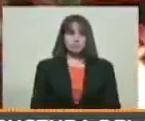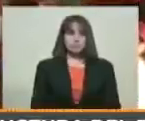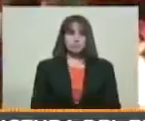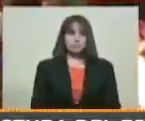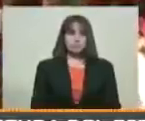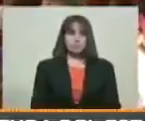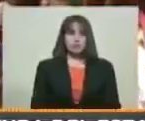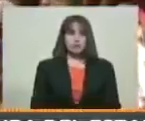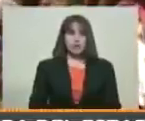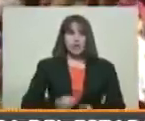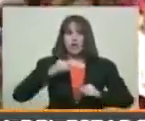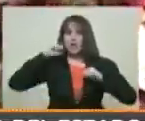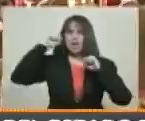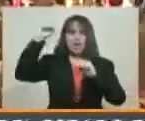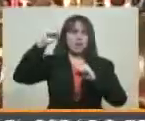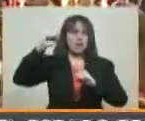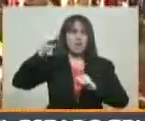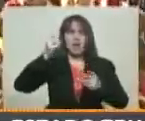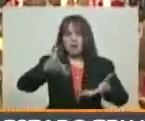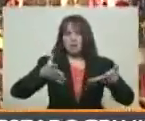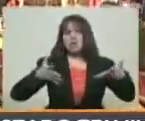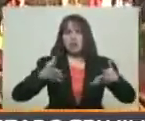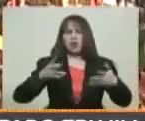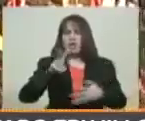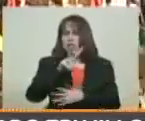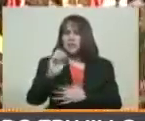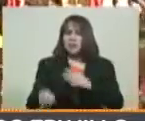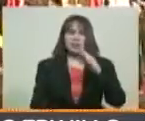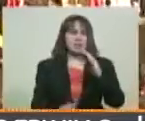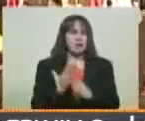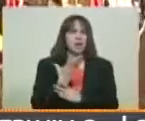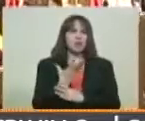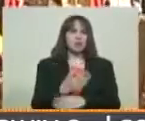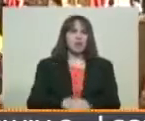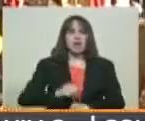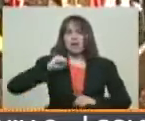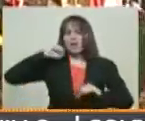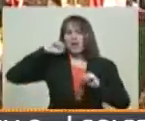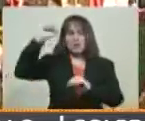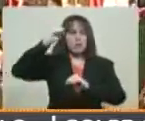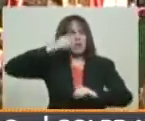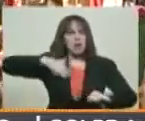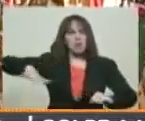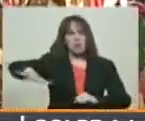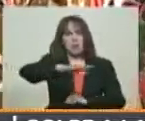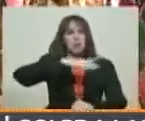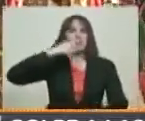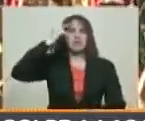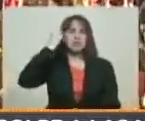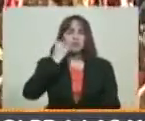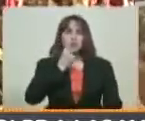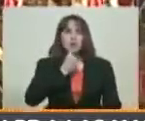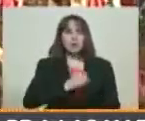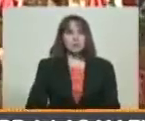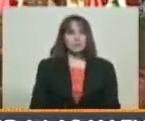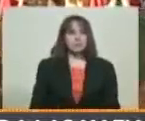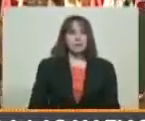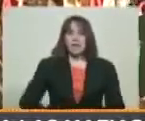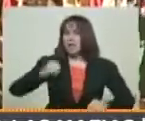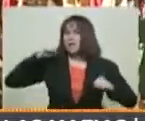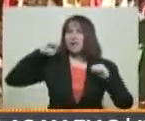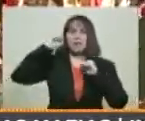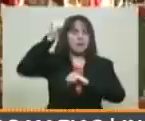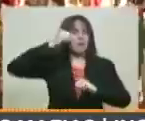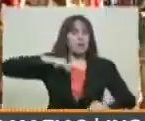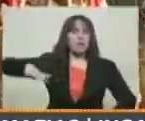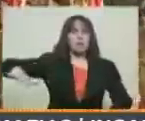¡Que viva la victoria del 20 de mayo! ¡Que viva el pueblo de Sucre! ¡Que viva